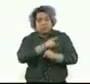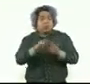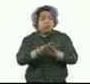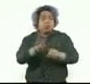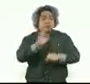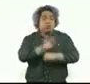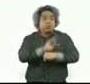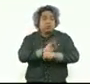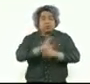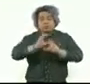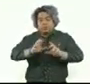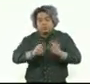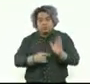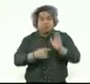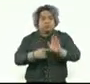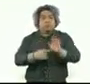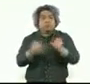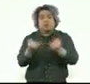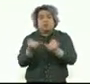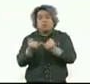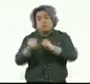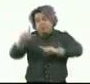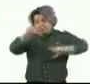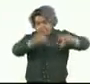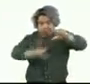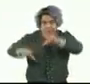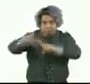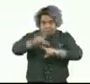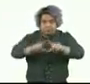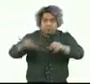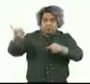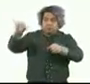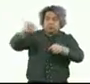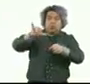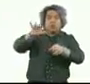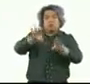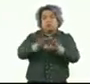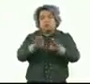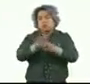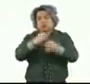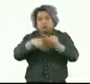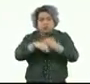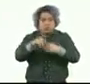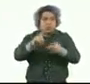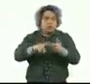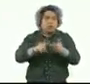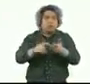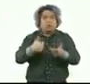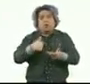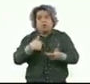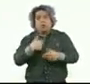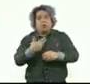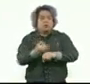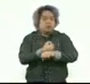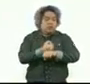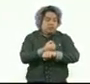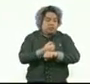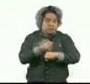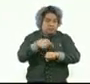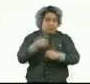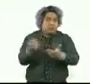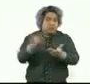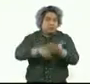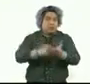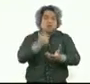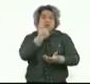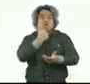se hacen estudios de laboratorio como hemoglobina glucosilada para medir el azúcar en